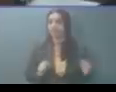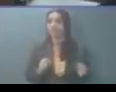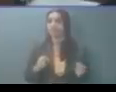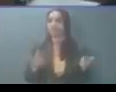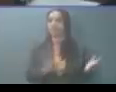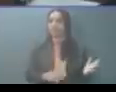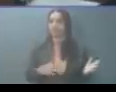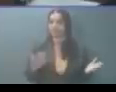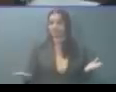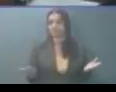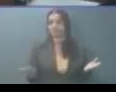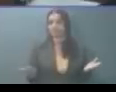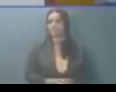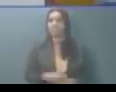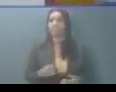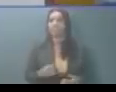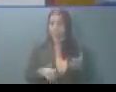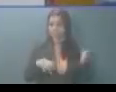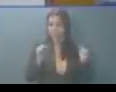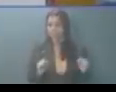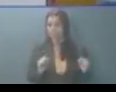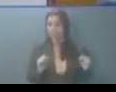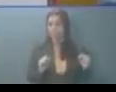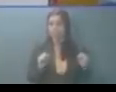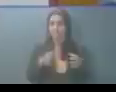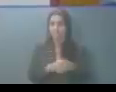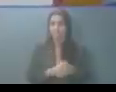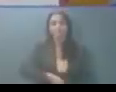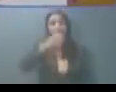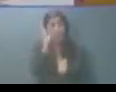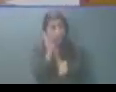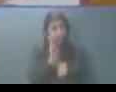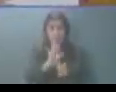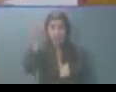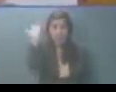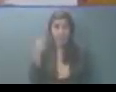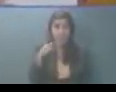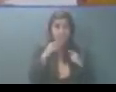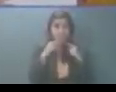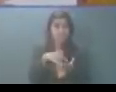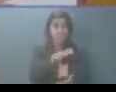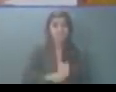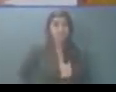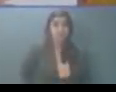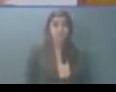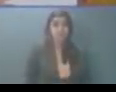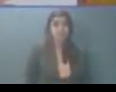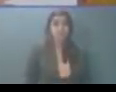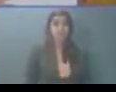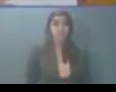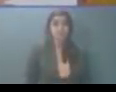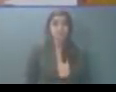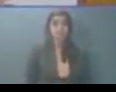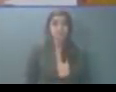nadie escapa que estamos viviendo una situación inédita en la democracia salvadoreña.